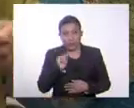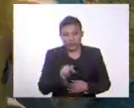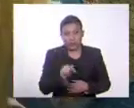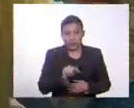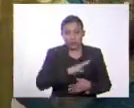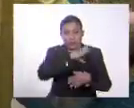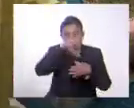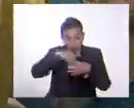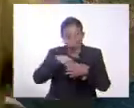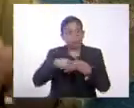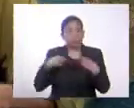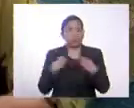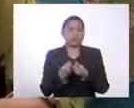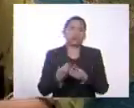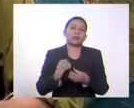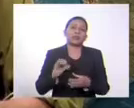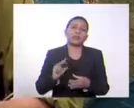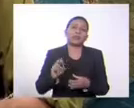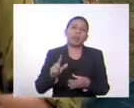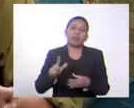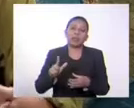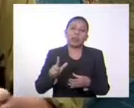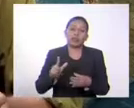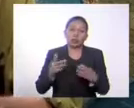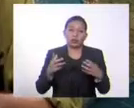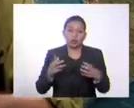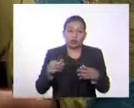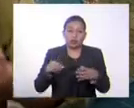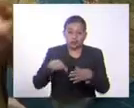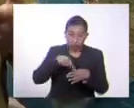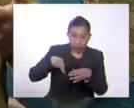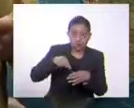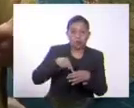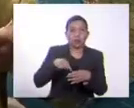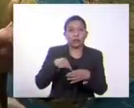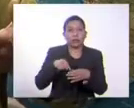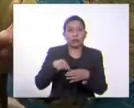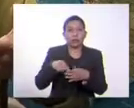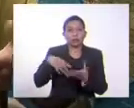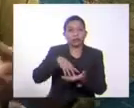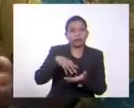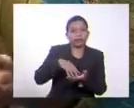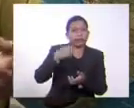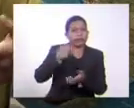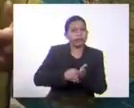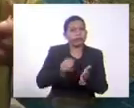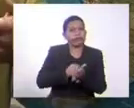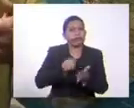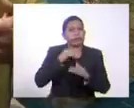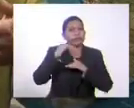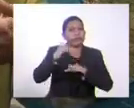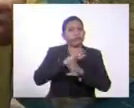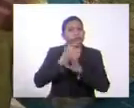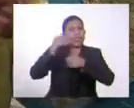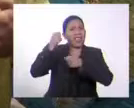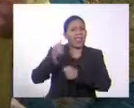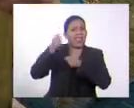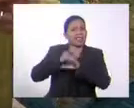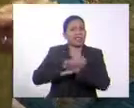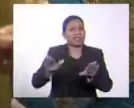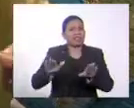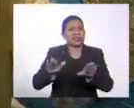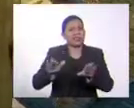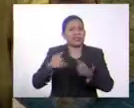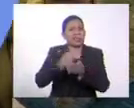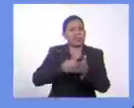que logró que la minería metálica fuera proscrita, pero sí parte del movimiento social que constituía los intereses de